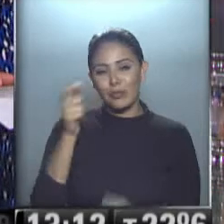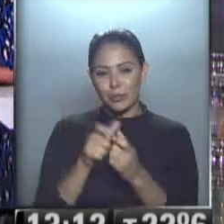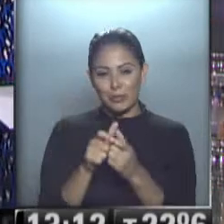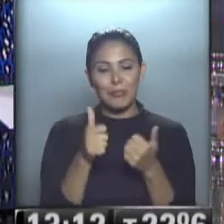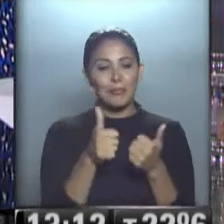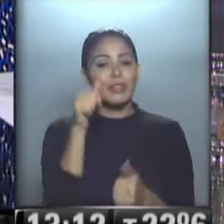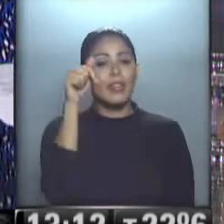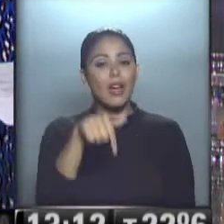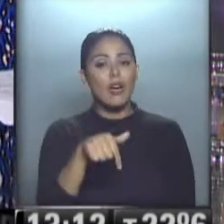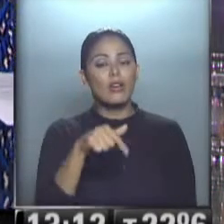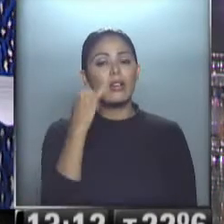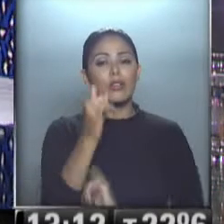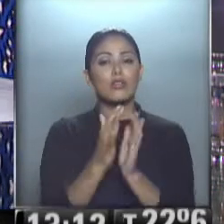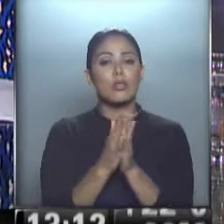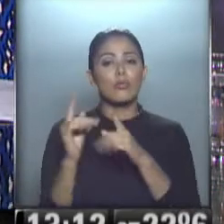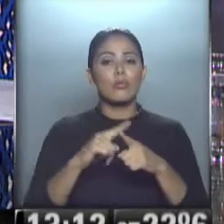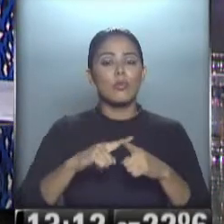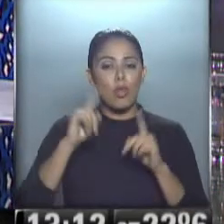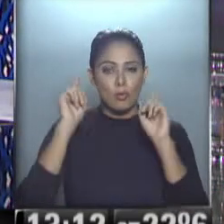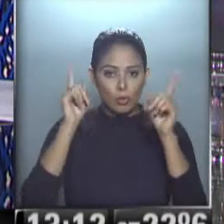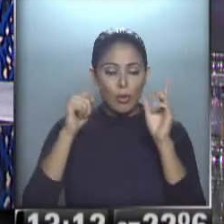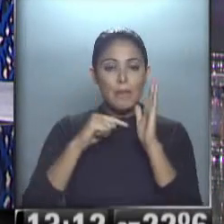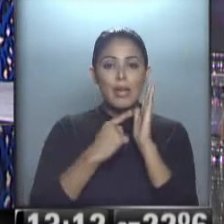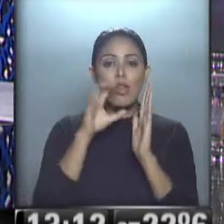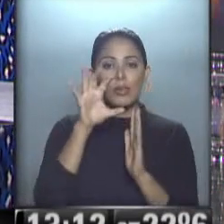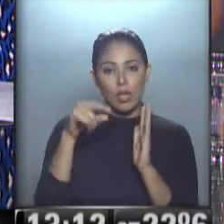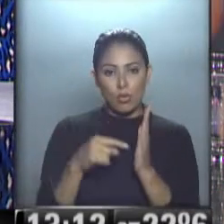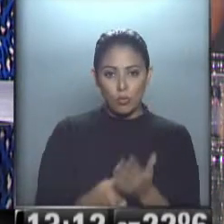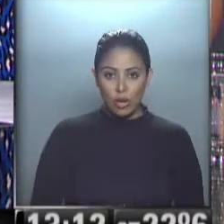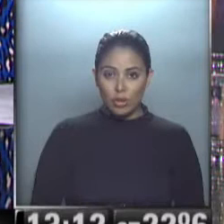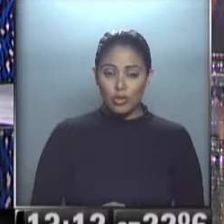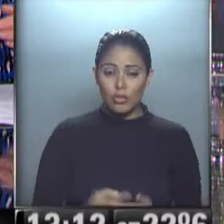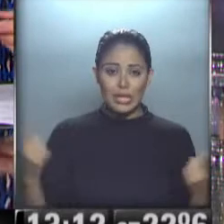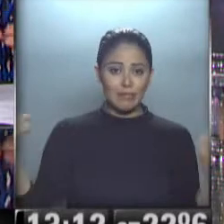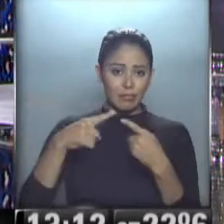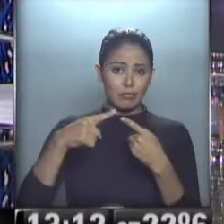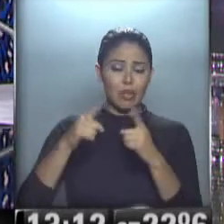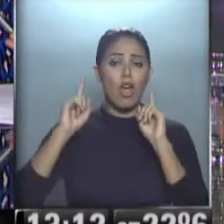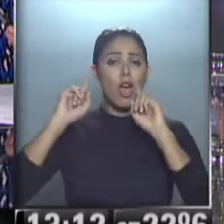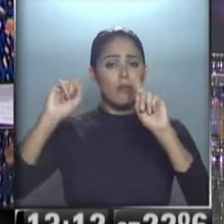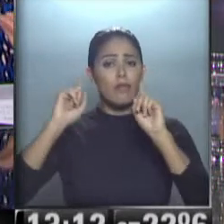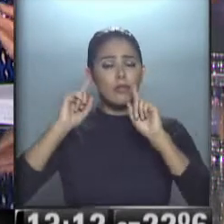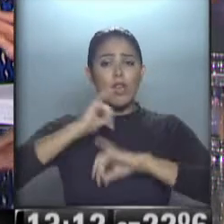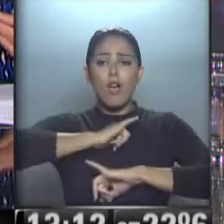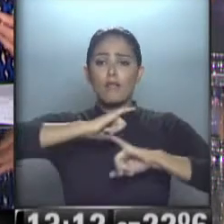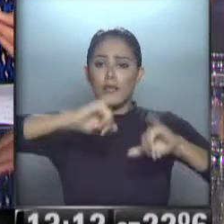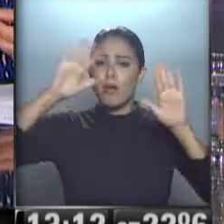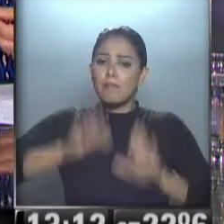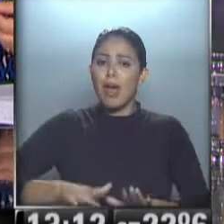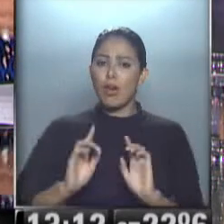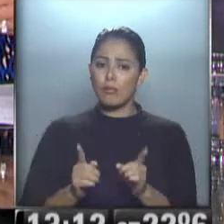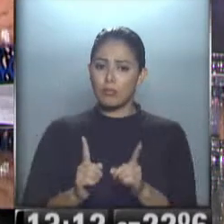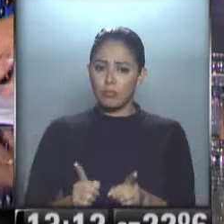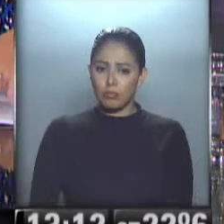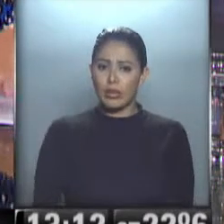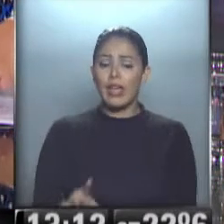volvemos a hablar de la paritaria docente pero en la provincia de buenos aires- no hubo acuerdos los docentes ratificaron la medida de fuerza en hora